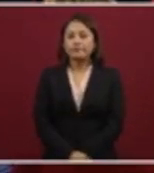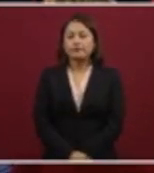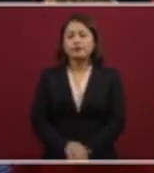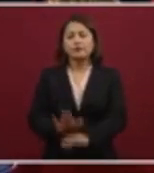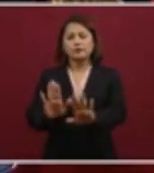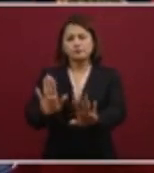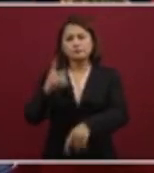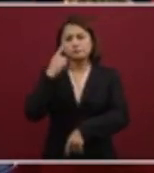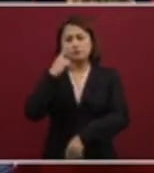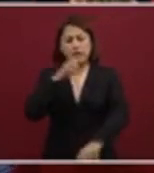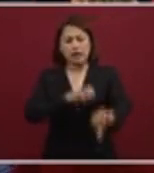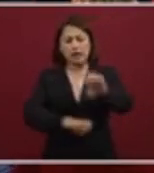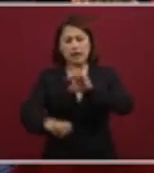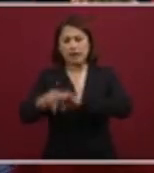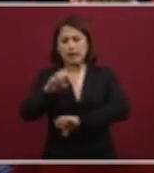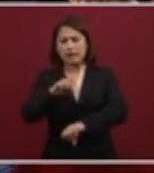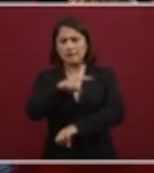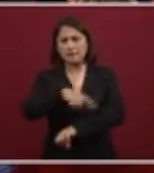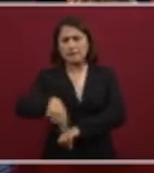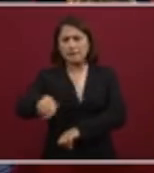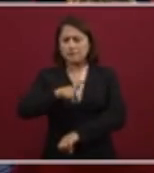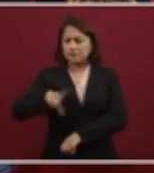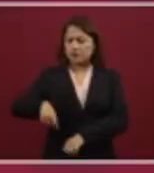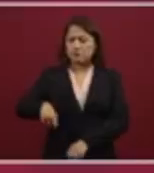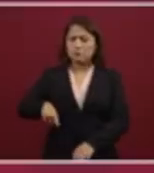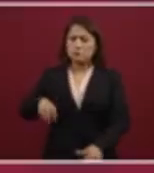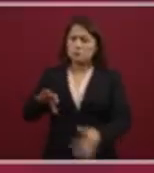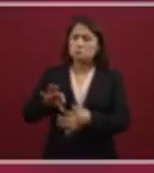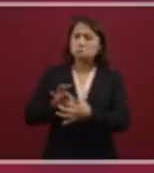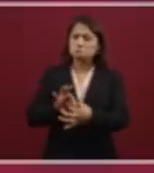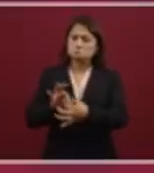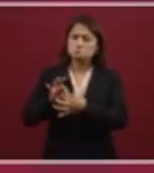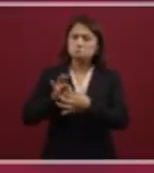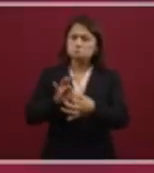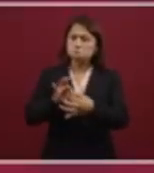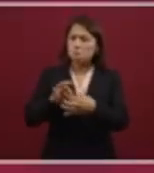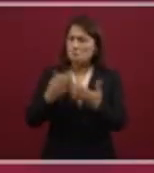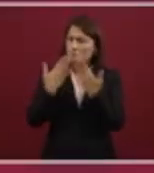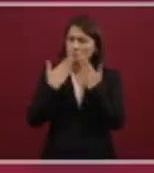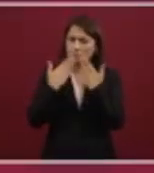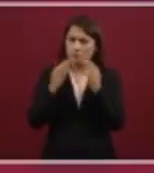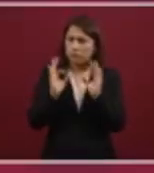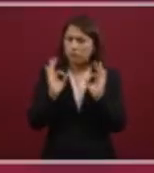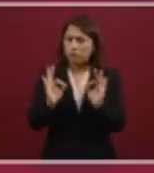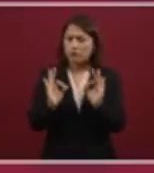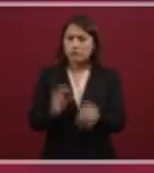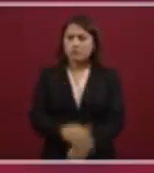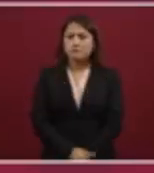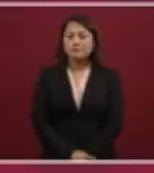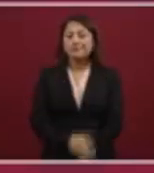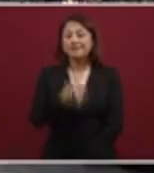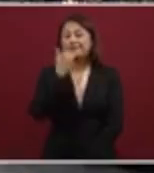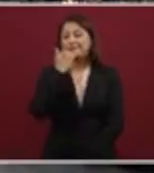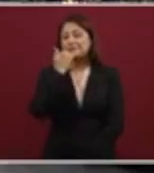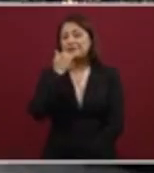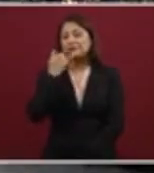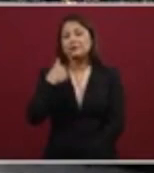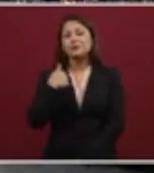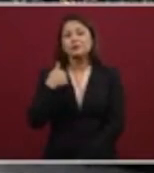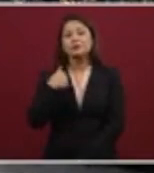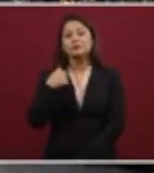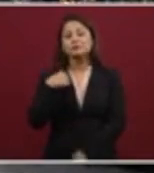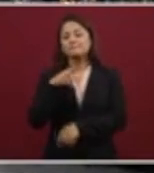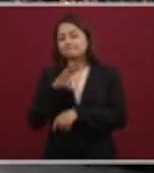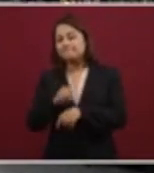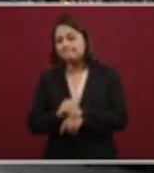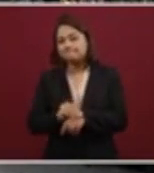sector empresarial. Muy buena relación con el sector empresarial. Ya me tengo que ir porque voy